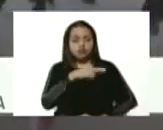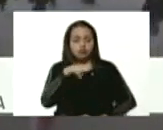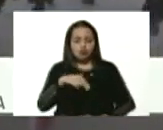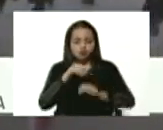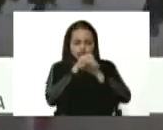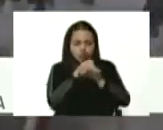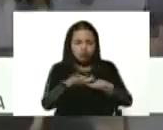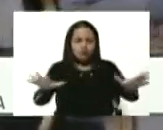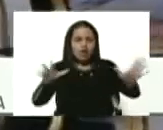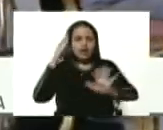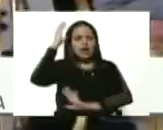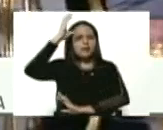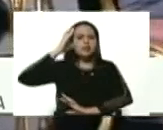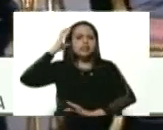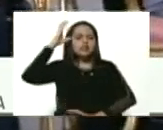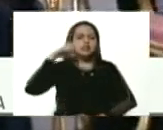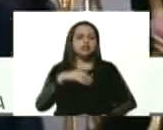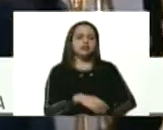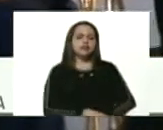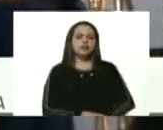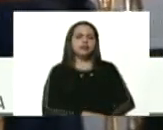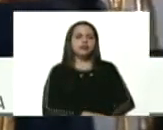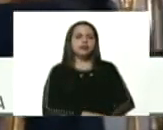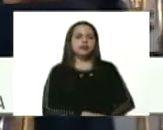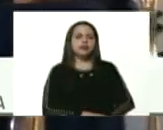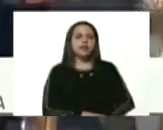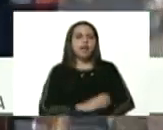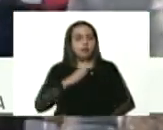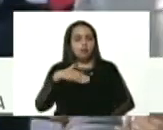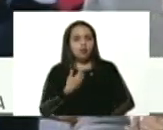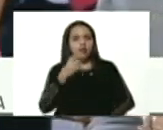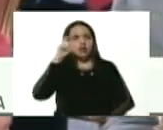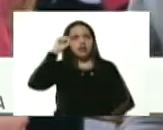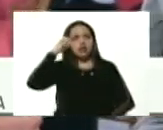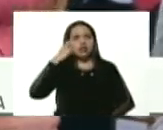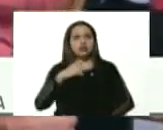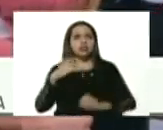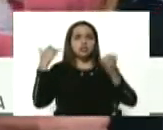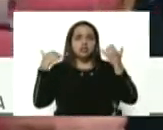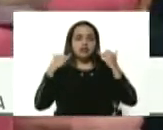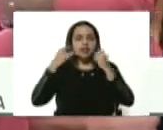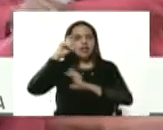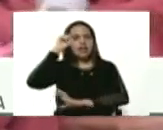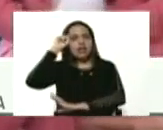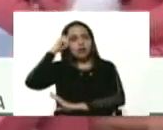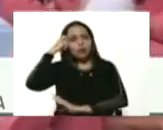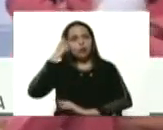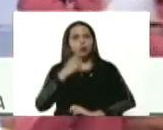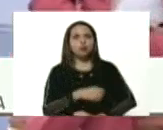la capacidad para conmemorar, para celebrar, para recordar.